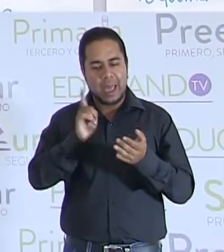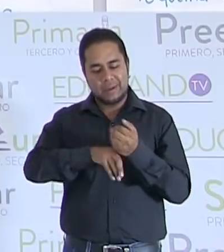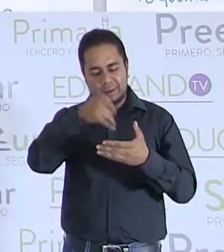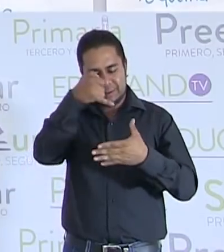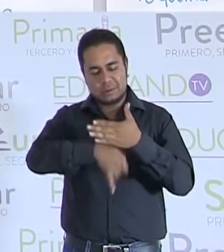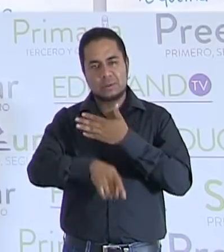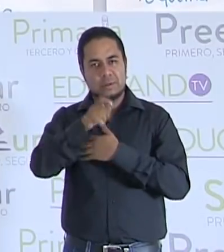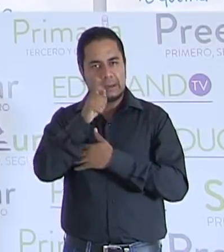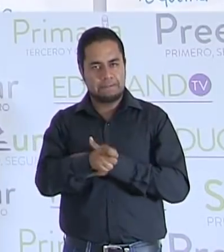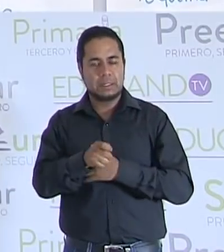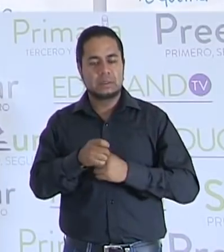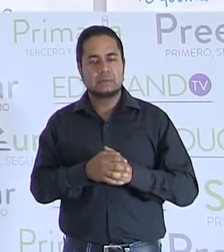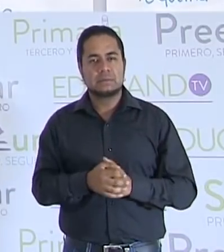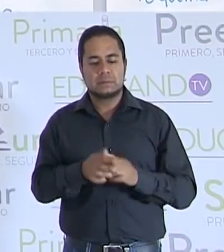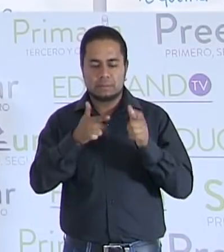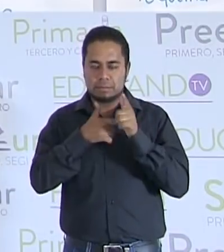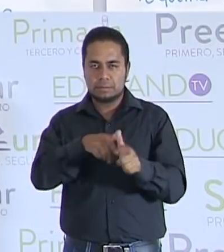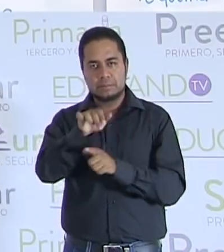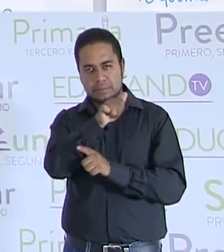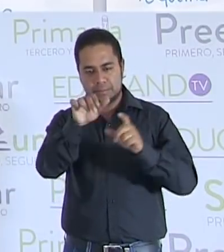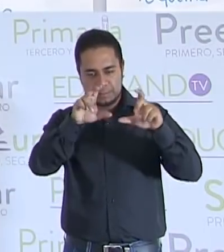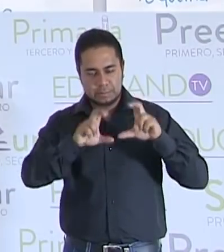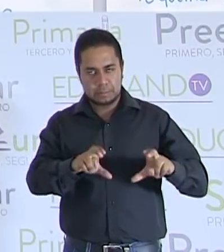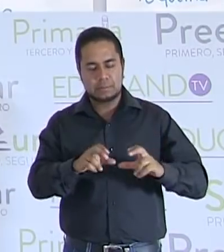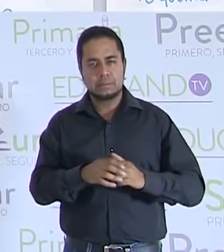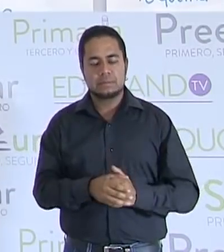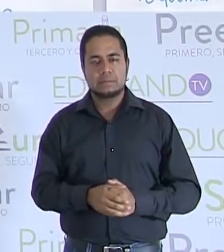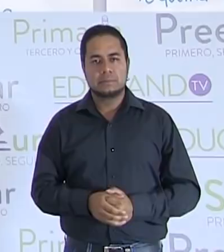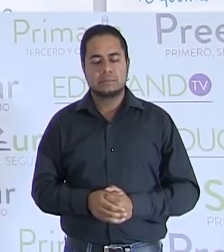implícito. Continuamos.